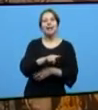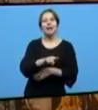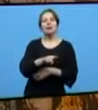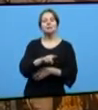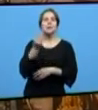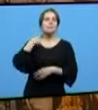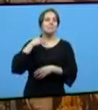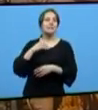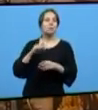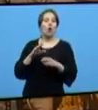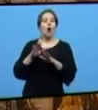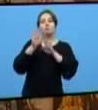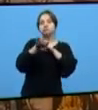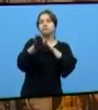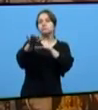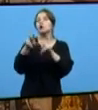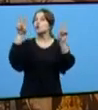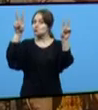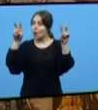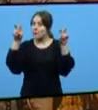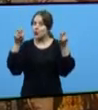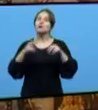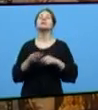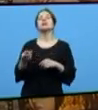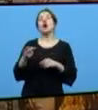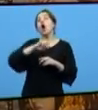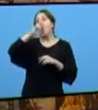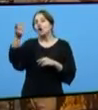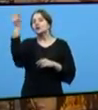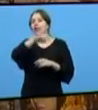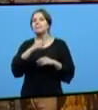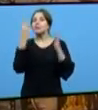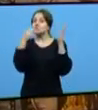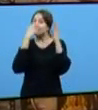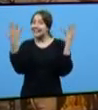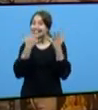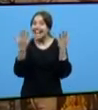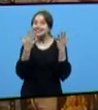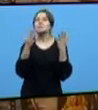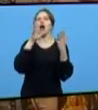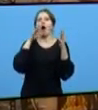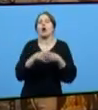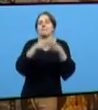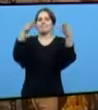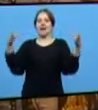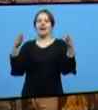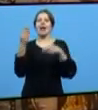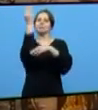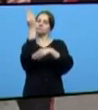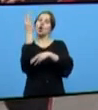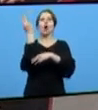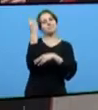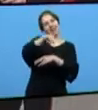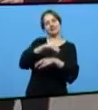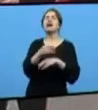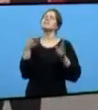estrenas un paso novo na procesión de Xoves Santo, e outro que hai que este novo do 2010 tamén se amplía tamén con outra imaxe este ano. Sempre hai novidades,